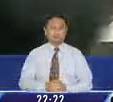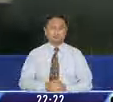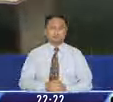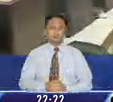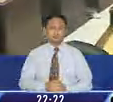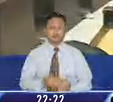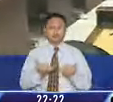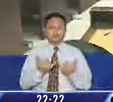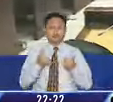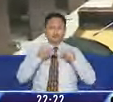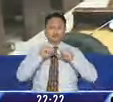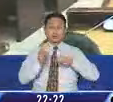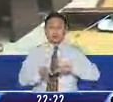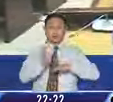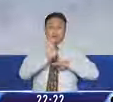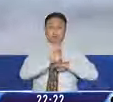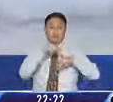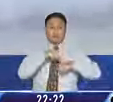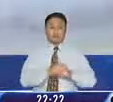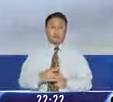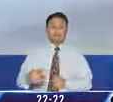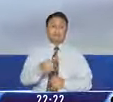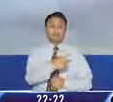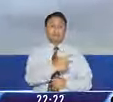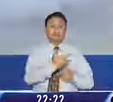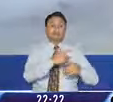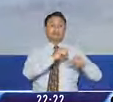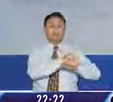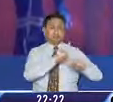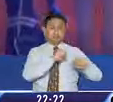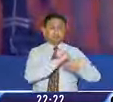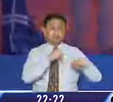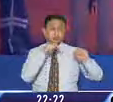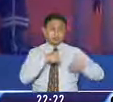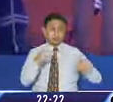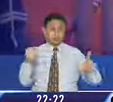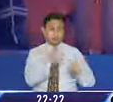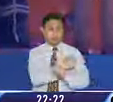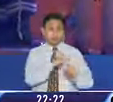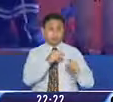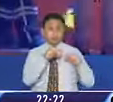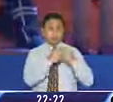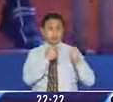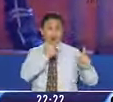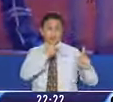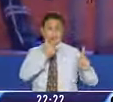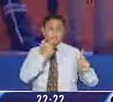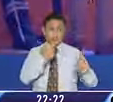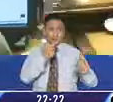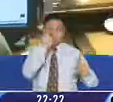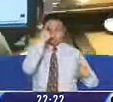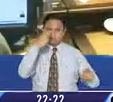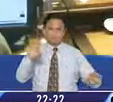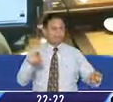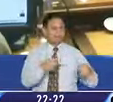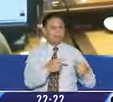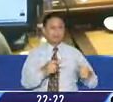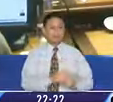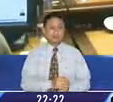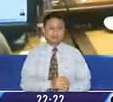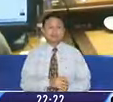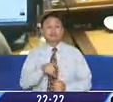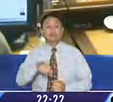de la Asamblea Nacional condenó los atentados y la violencia perpetrada por el crimen organizado y aprobó una resolución